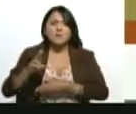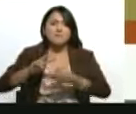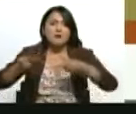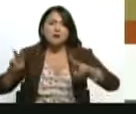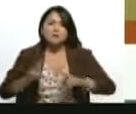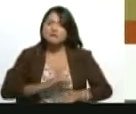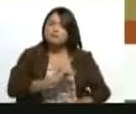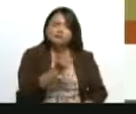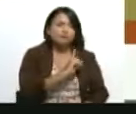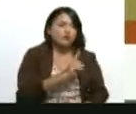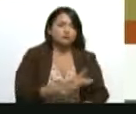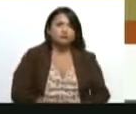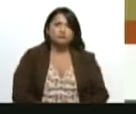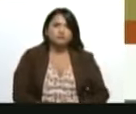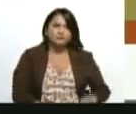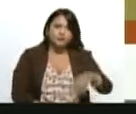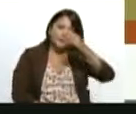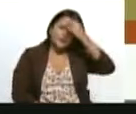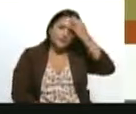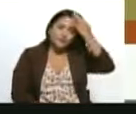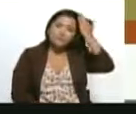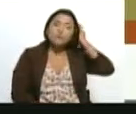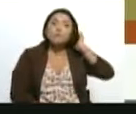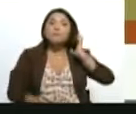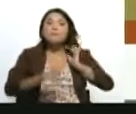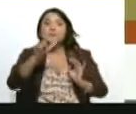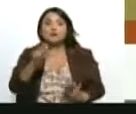Quien crea que puede hacer